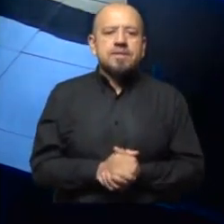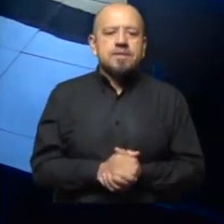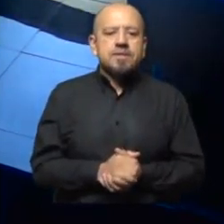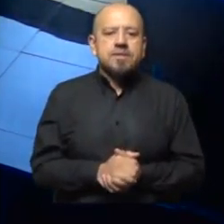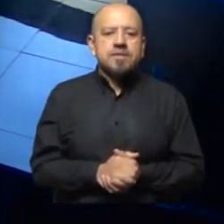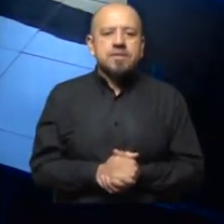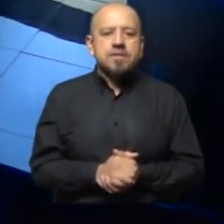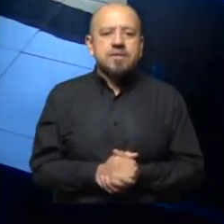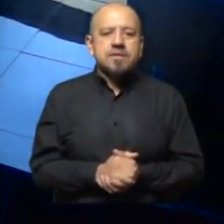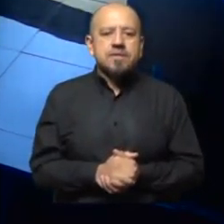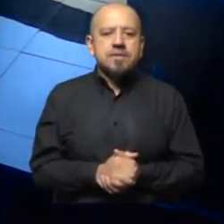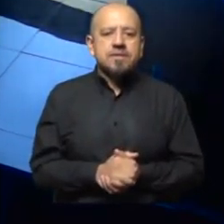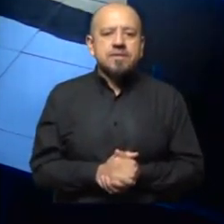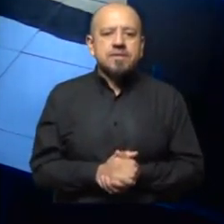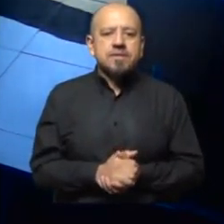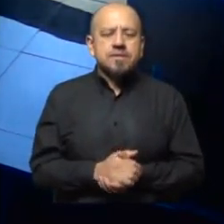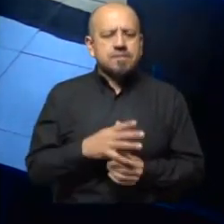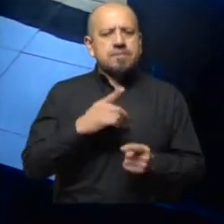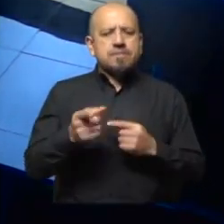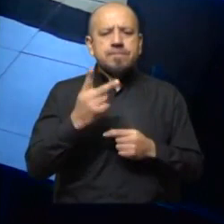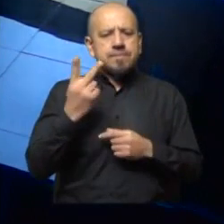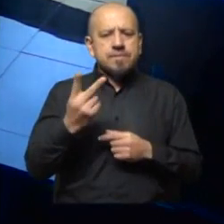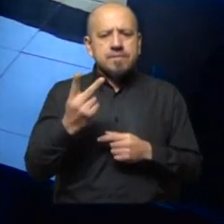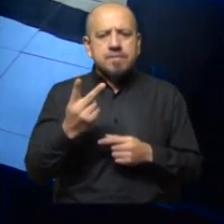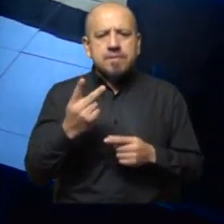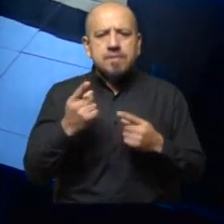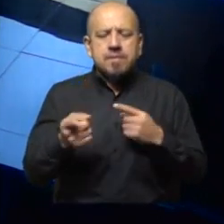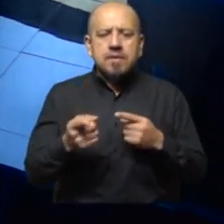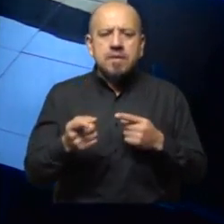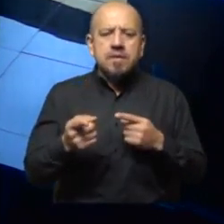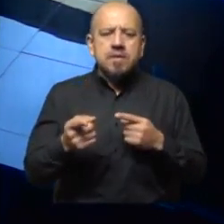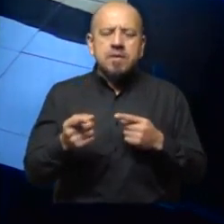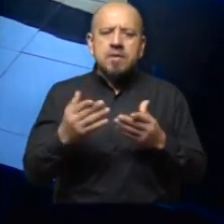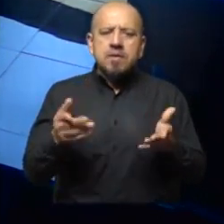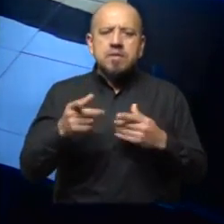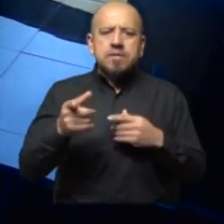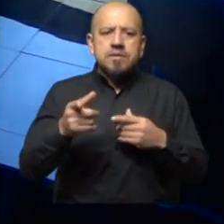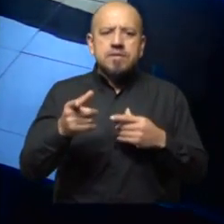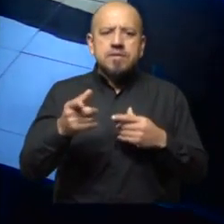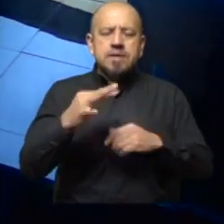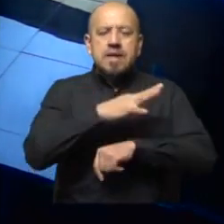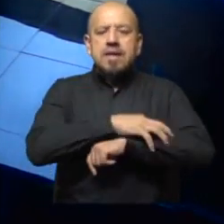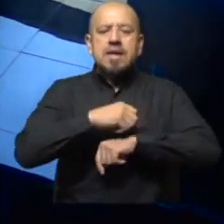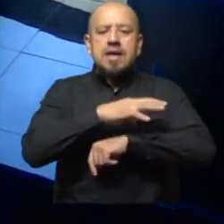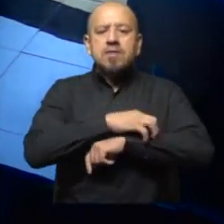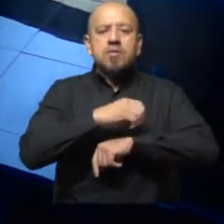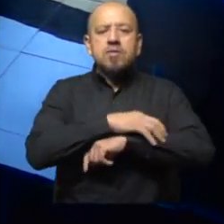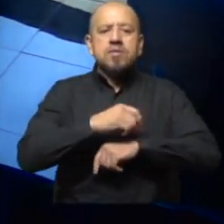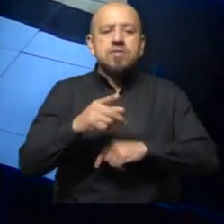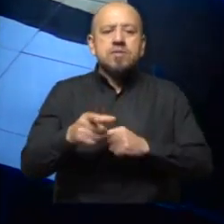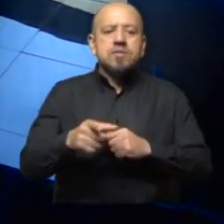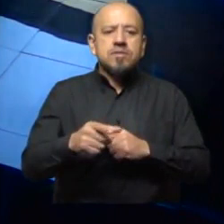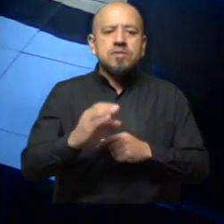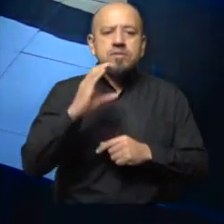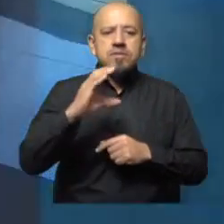dos detalles que me llamaron lo que no llamaron la atención y el gato se explotó como